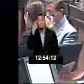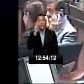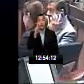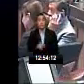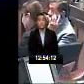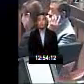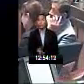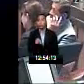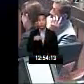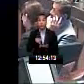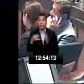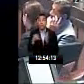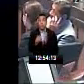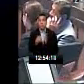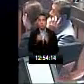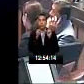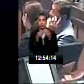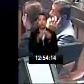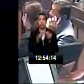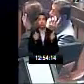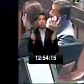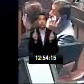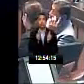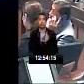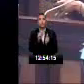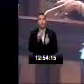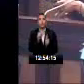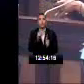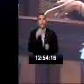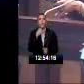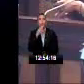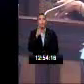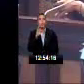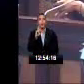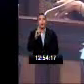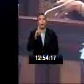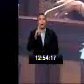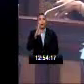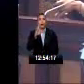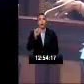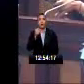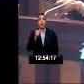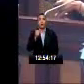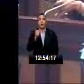consideran que la omisión puede ser corregida solo con una fe de erratas.